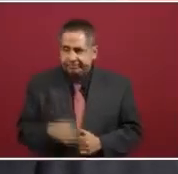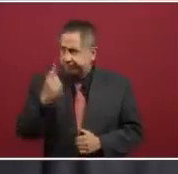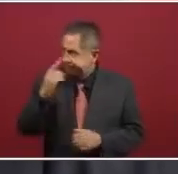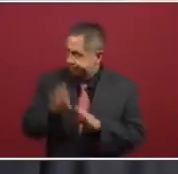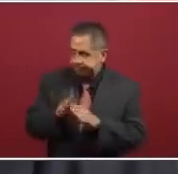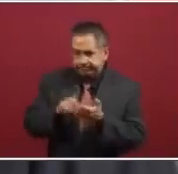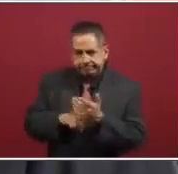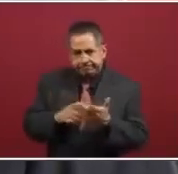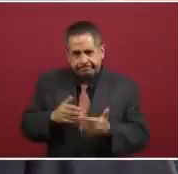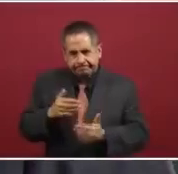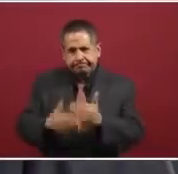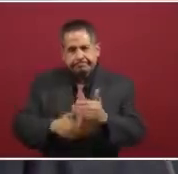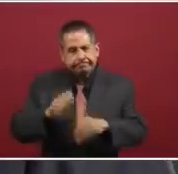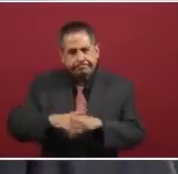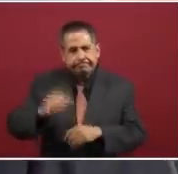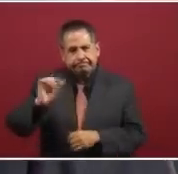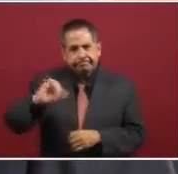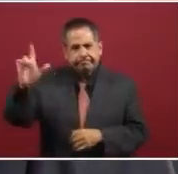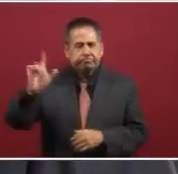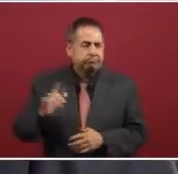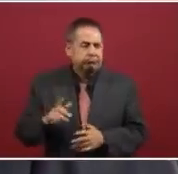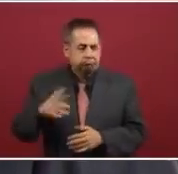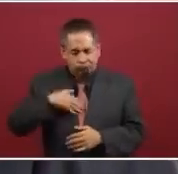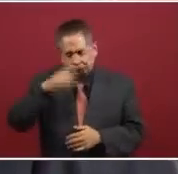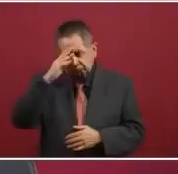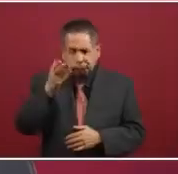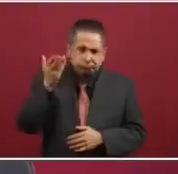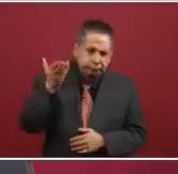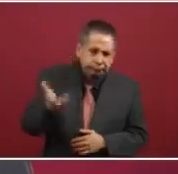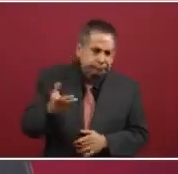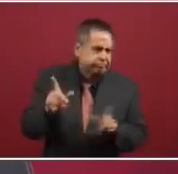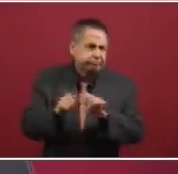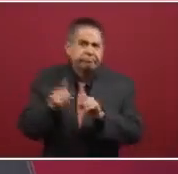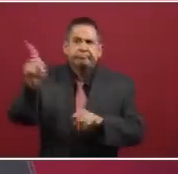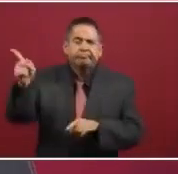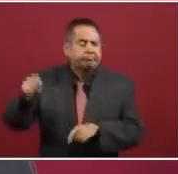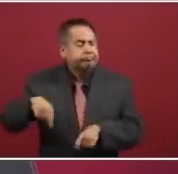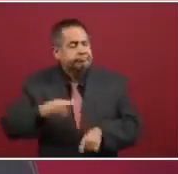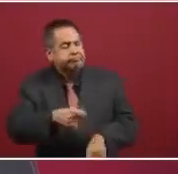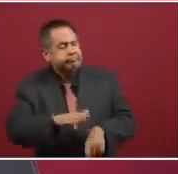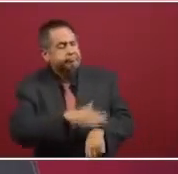se actúe profesionalmente, que es lo que pedimos. No